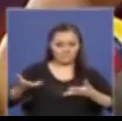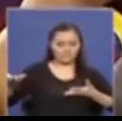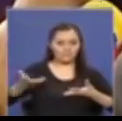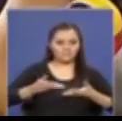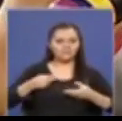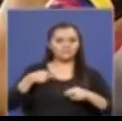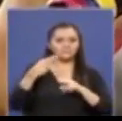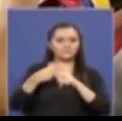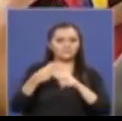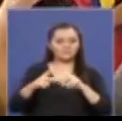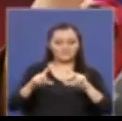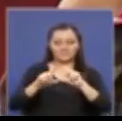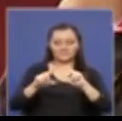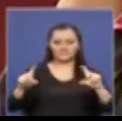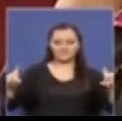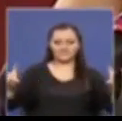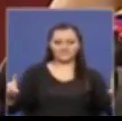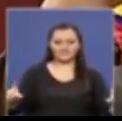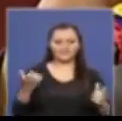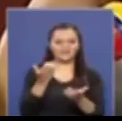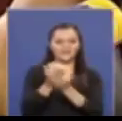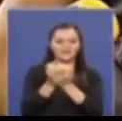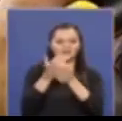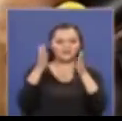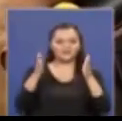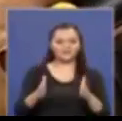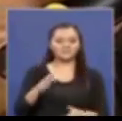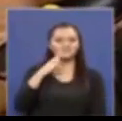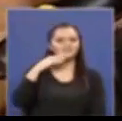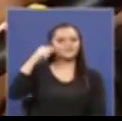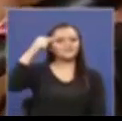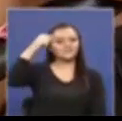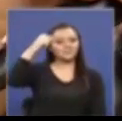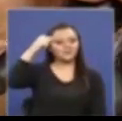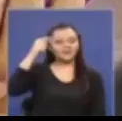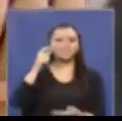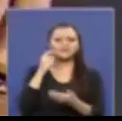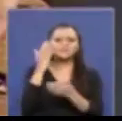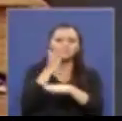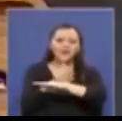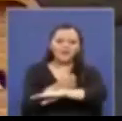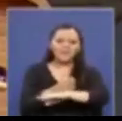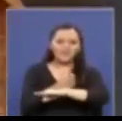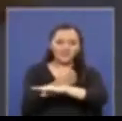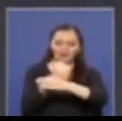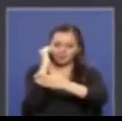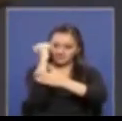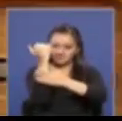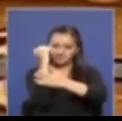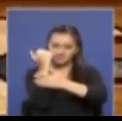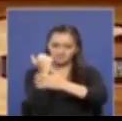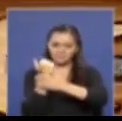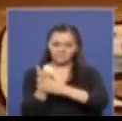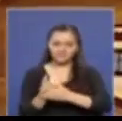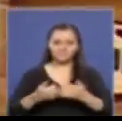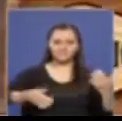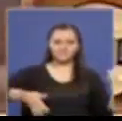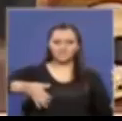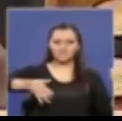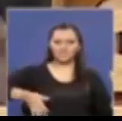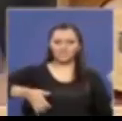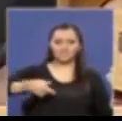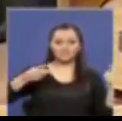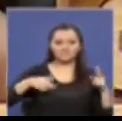con mi nombre grabado aquí, economista Rafael Correa, grabado en madera, una guitarra, seguramente para que